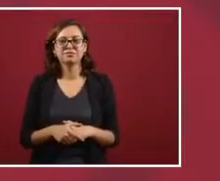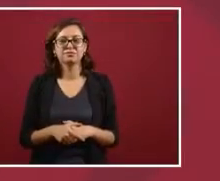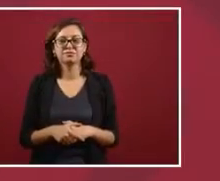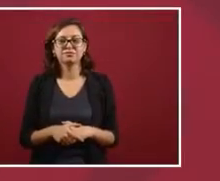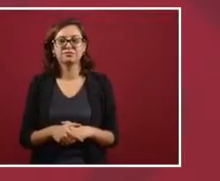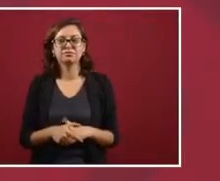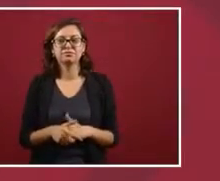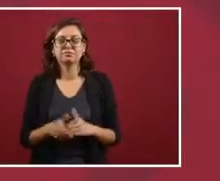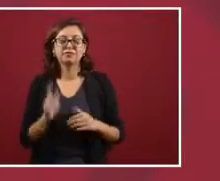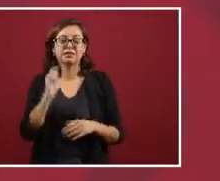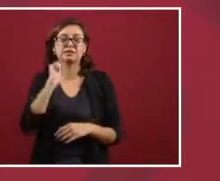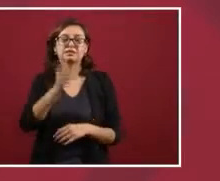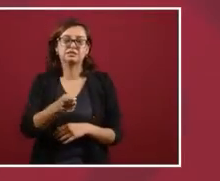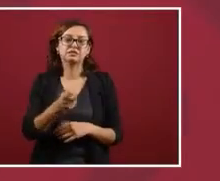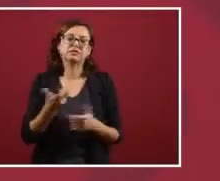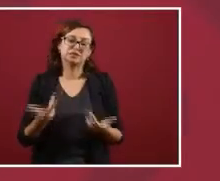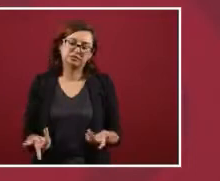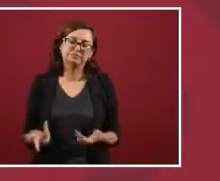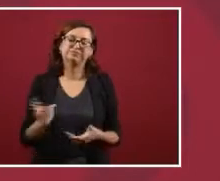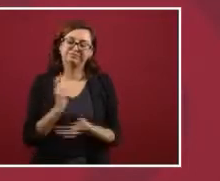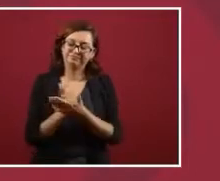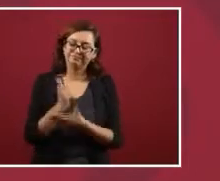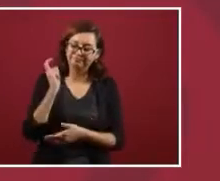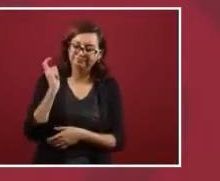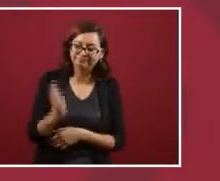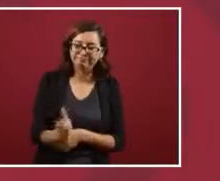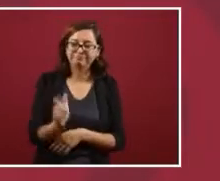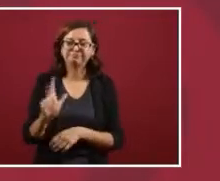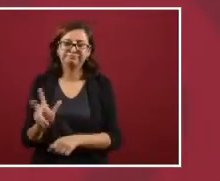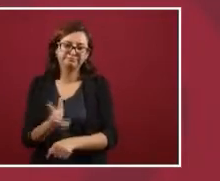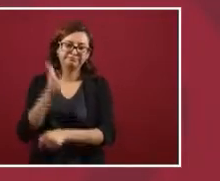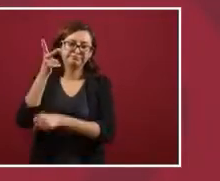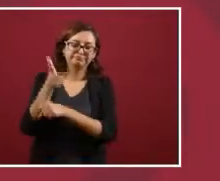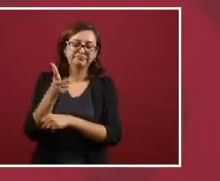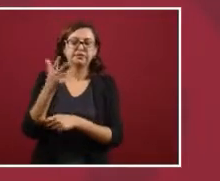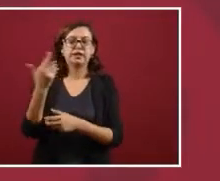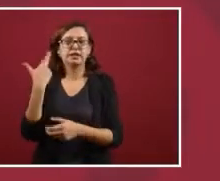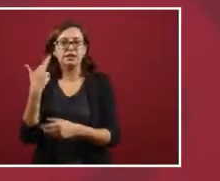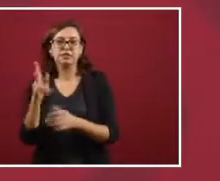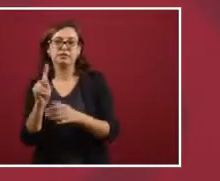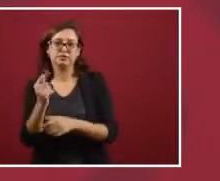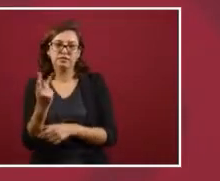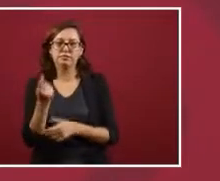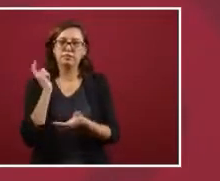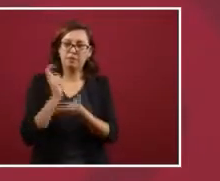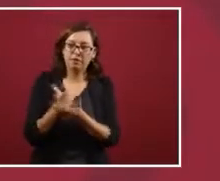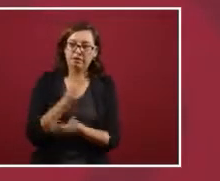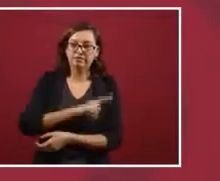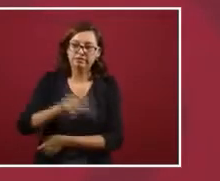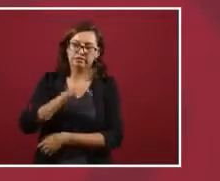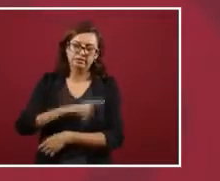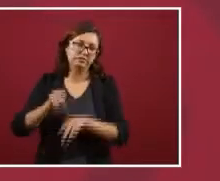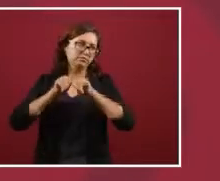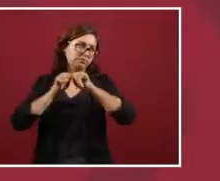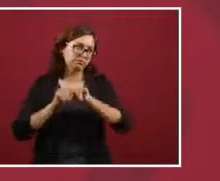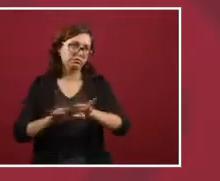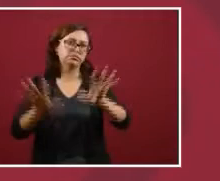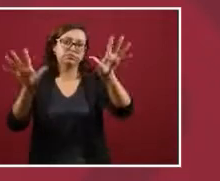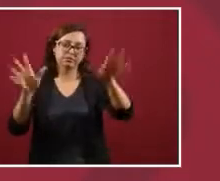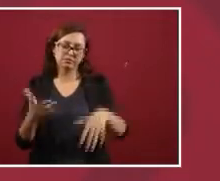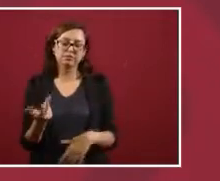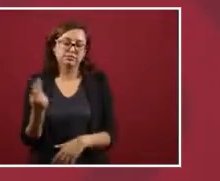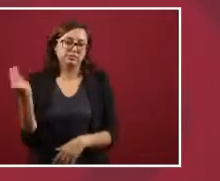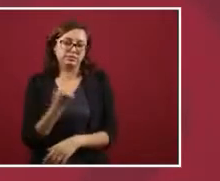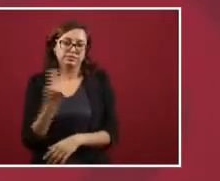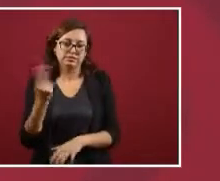significa contratar tiempos en radio, en televisión. Para eso se requiere